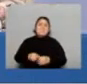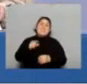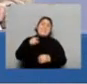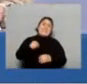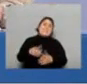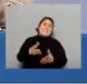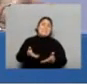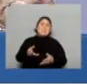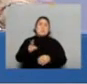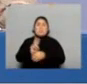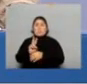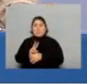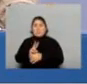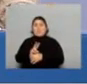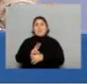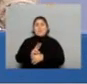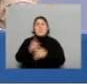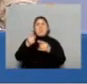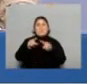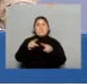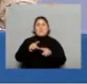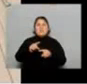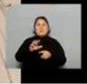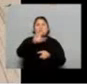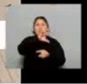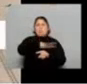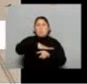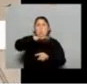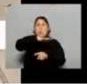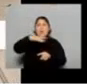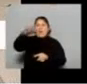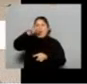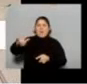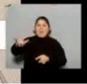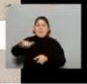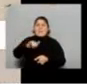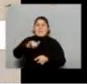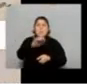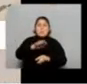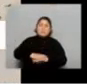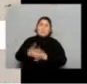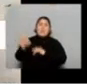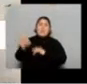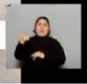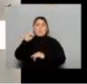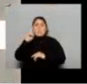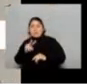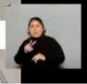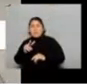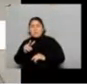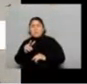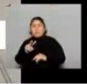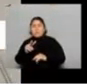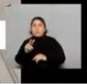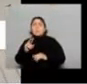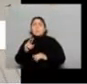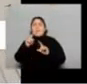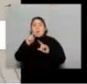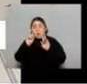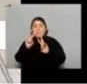produjeron también acá en diferentes zonas de Alto Comedero. Y teníamos hace un ratito, mostrábamos en imágenes, ahí lo estamos